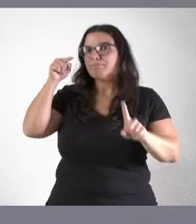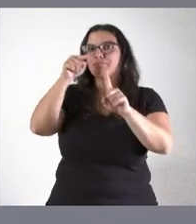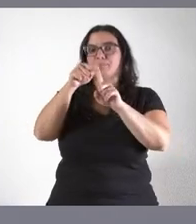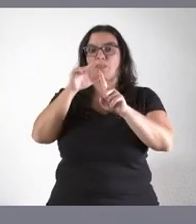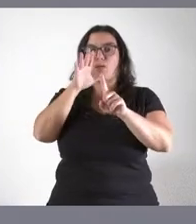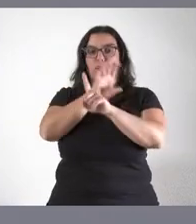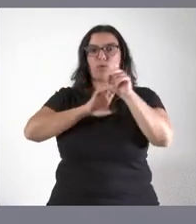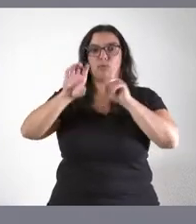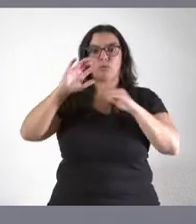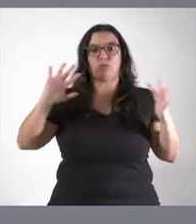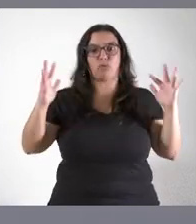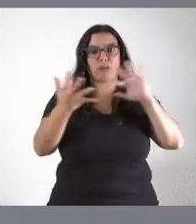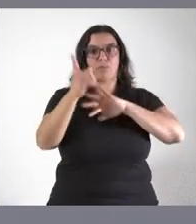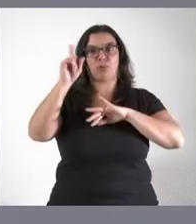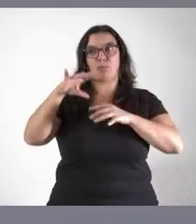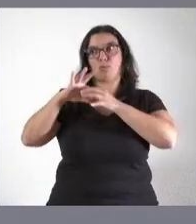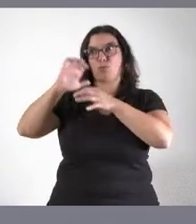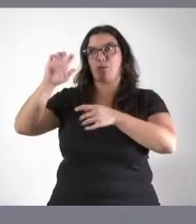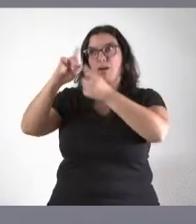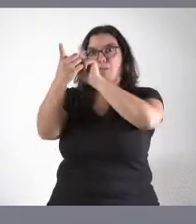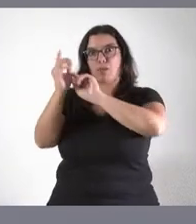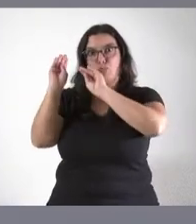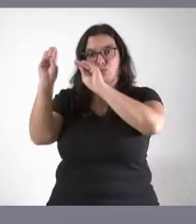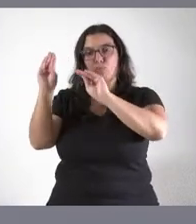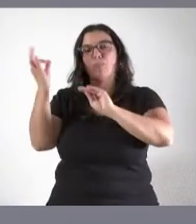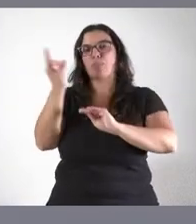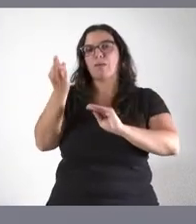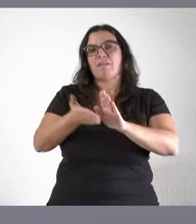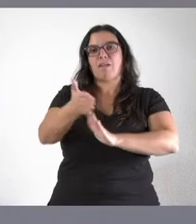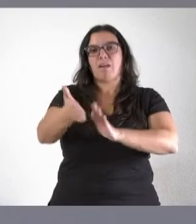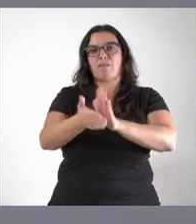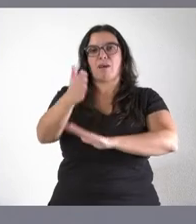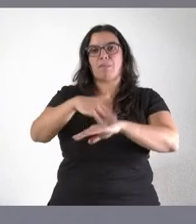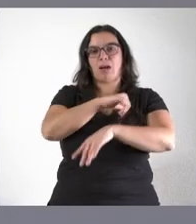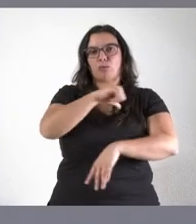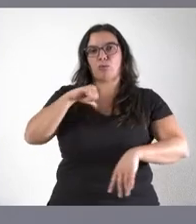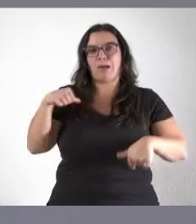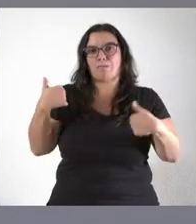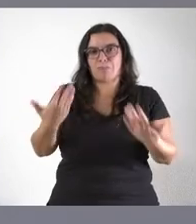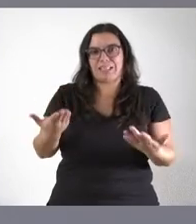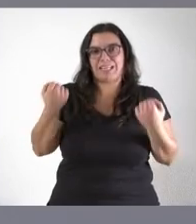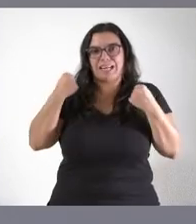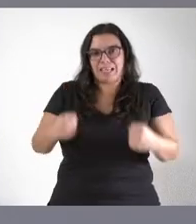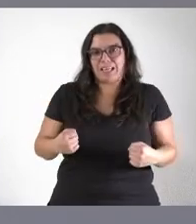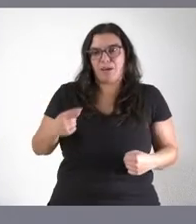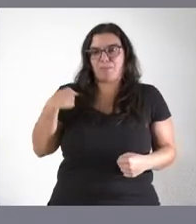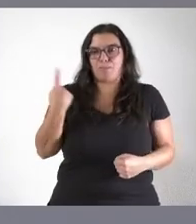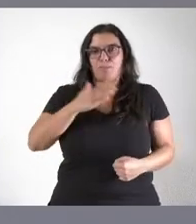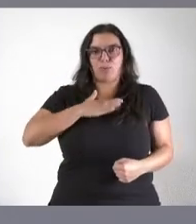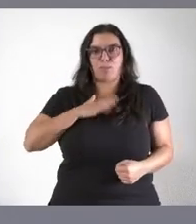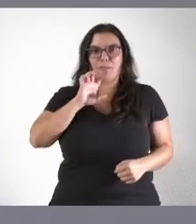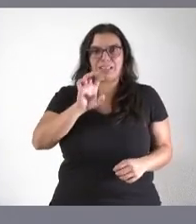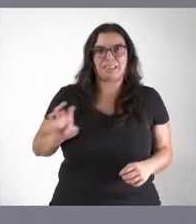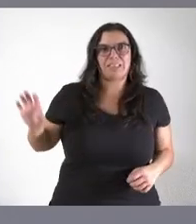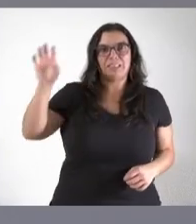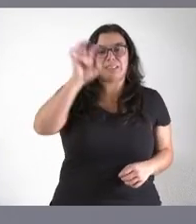en el que el gobierno europea también ha establecido cambios hacia una mayor autonomía desde el punto de vista energético Y en este contexto